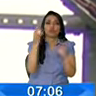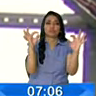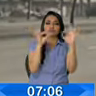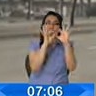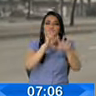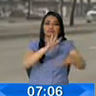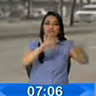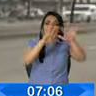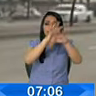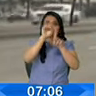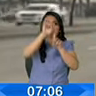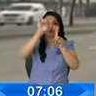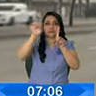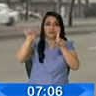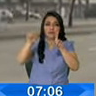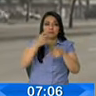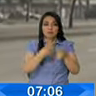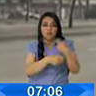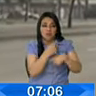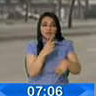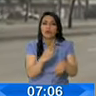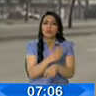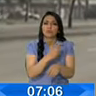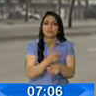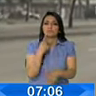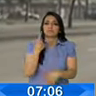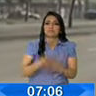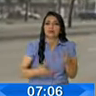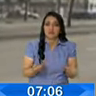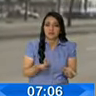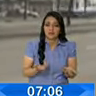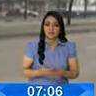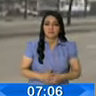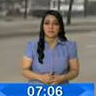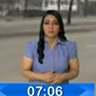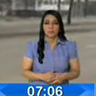radares y por ello su venta o uso no sería posible, informó Julio César Saona.